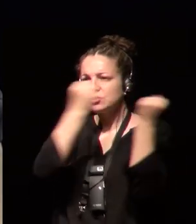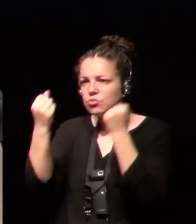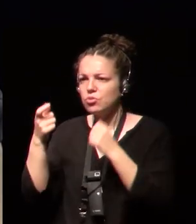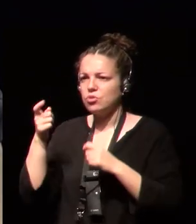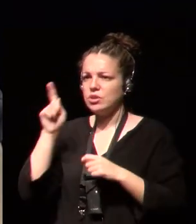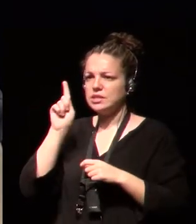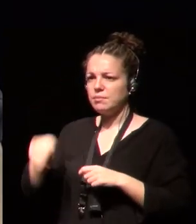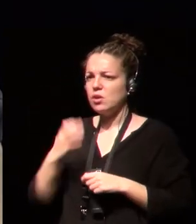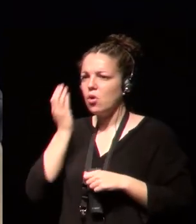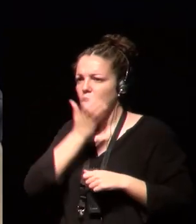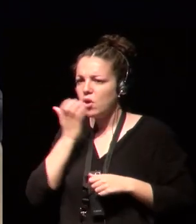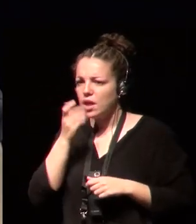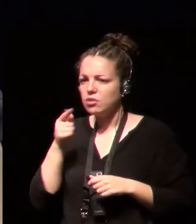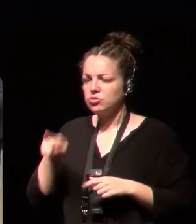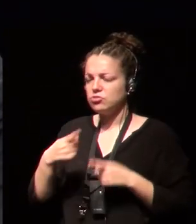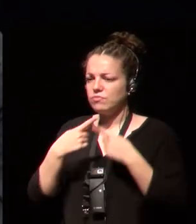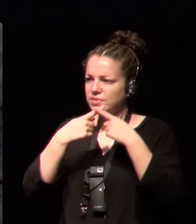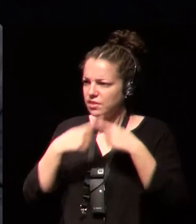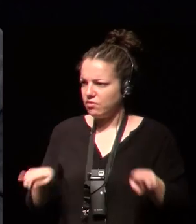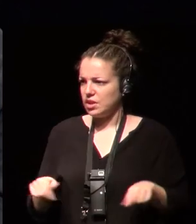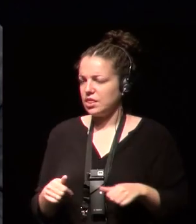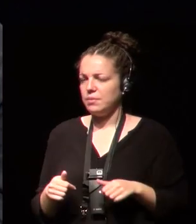una diferencia. Muchas gracias.